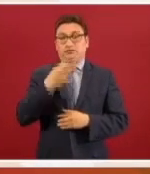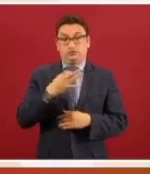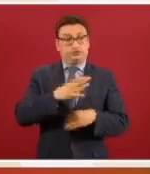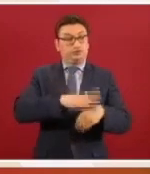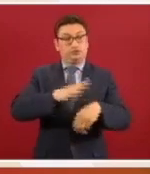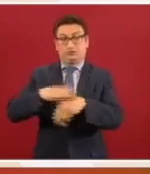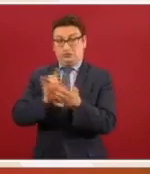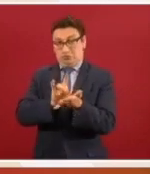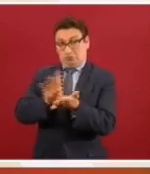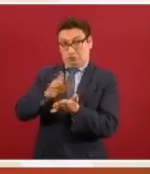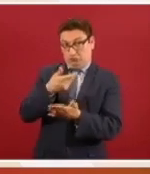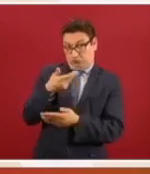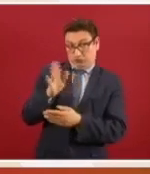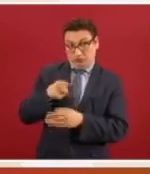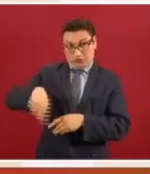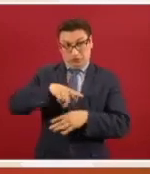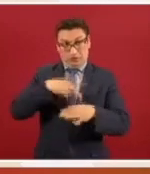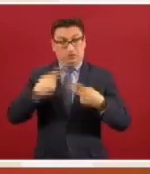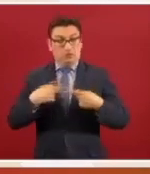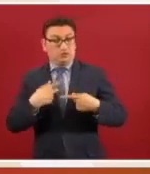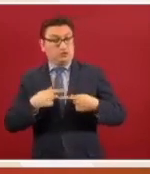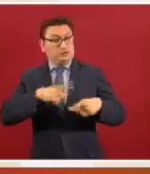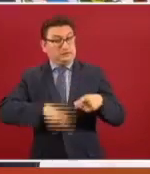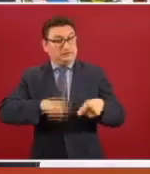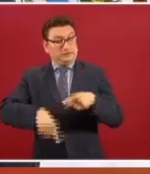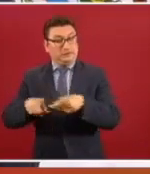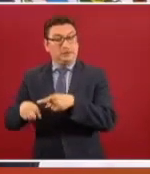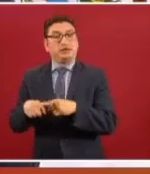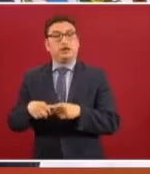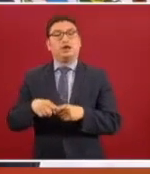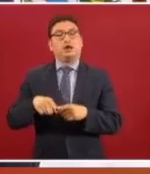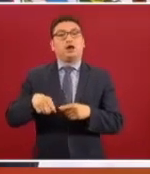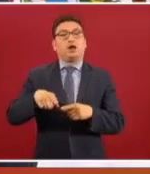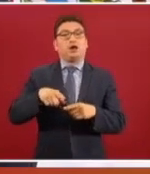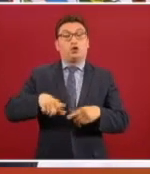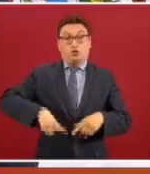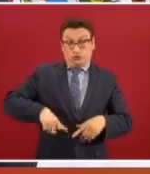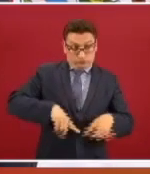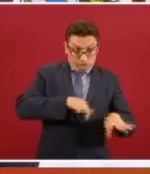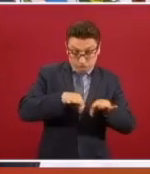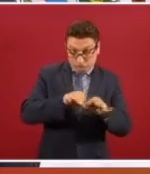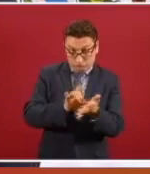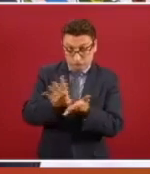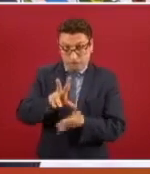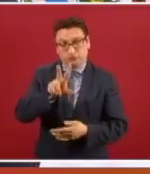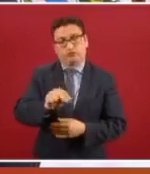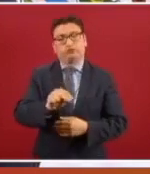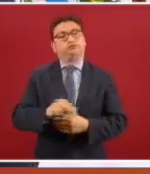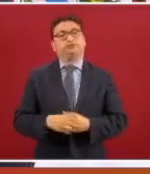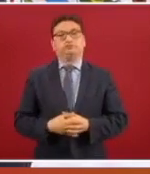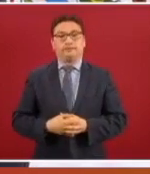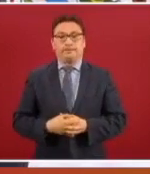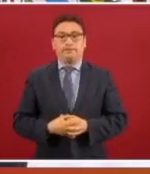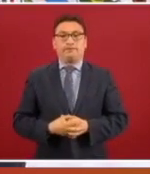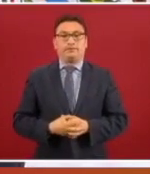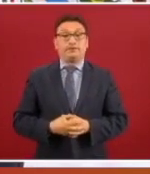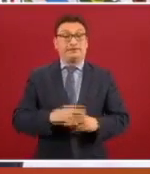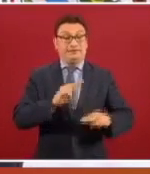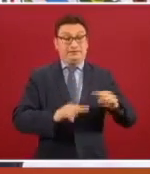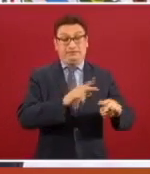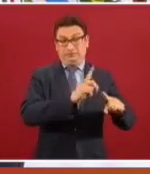despido de trabajadores al servicio del Estado en ningún nivel,